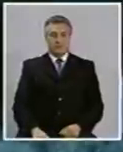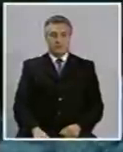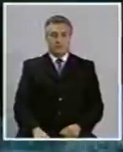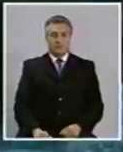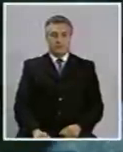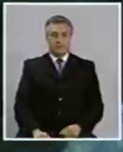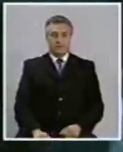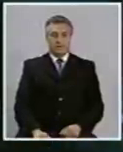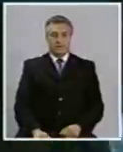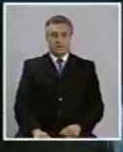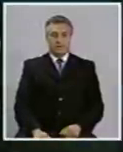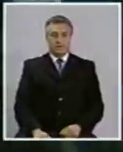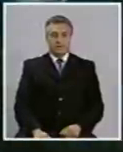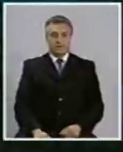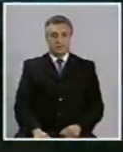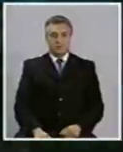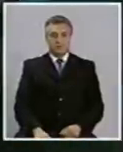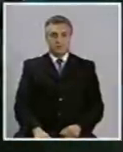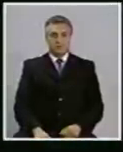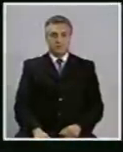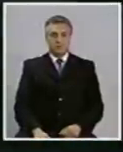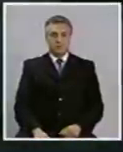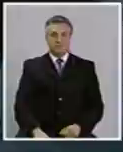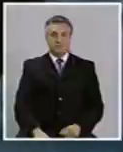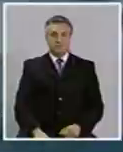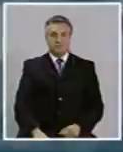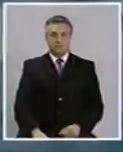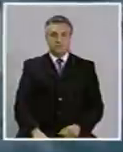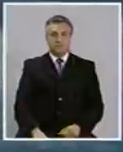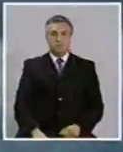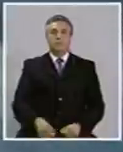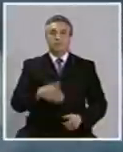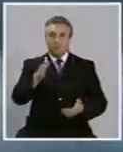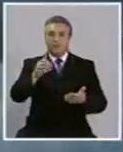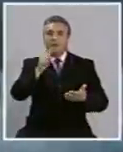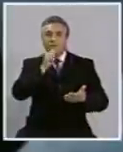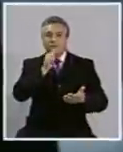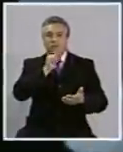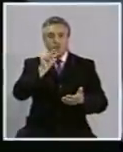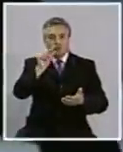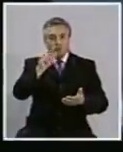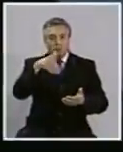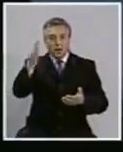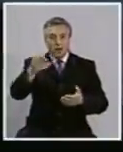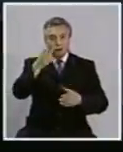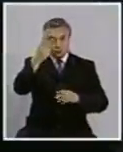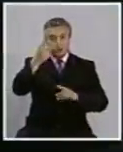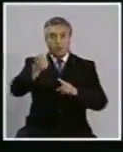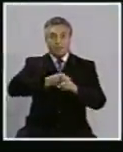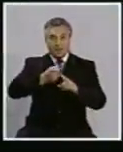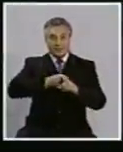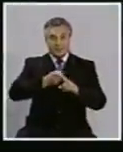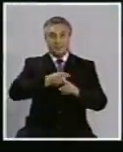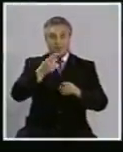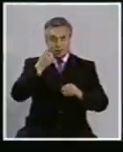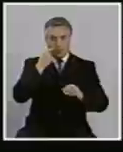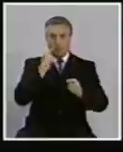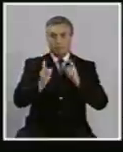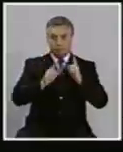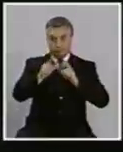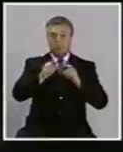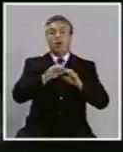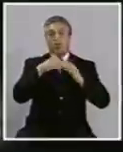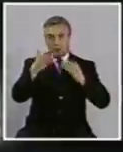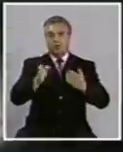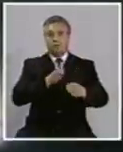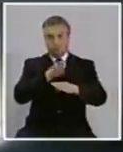I have to believe that you were sent here for a reason. Queda poco más de dos meses para que la cinta dirigida por Zack Snyder llegue a los